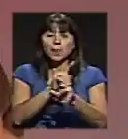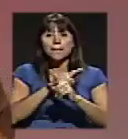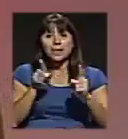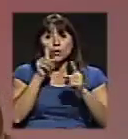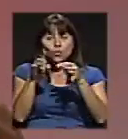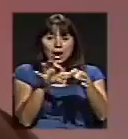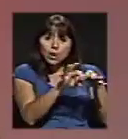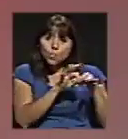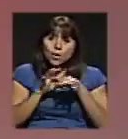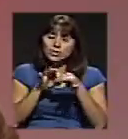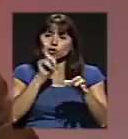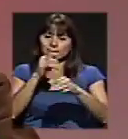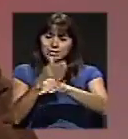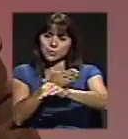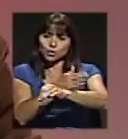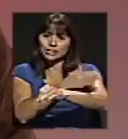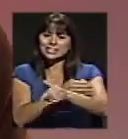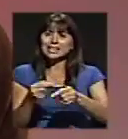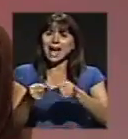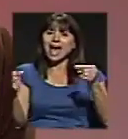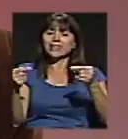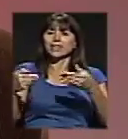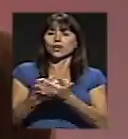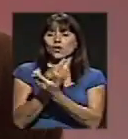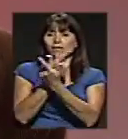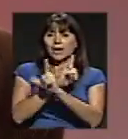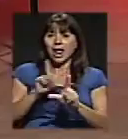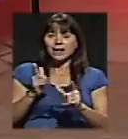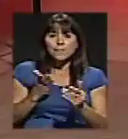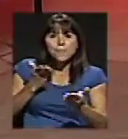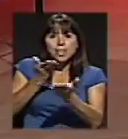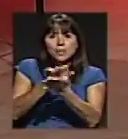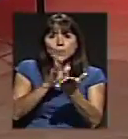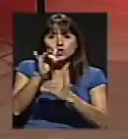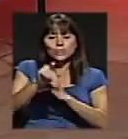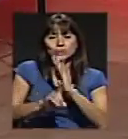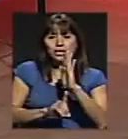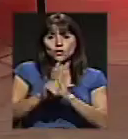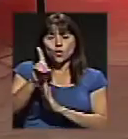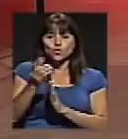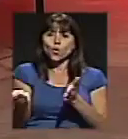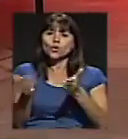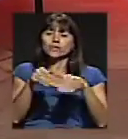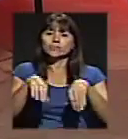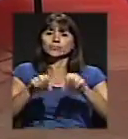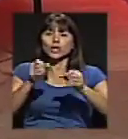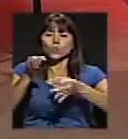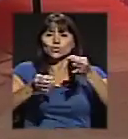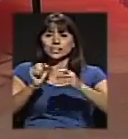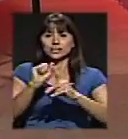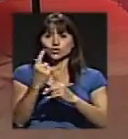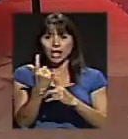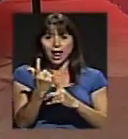coalición progresista, antineoliberal, que plantee un proyecto de desarrollo que recupere la senda de la justicia